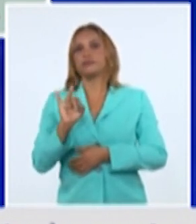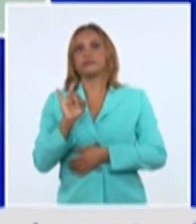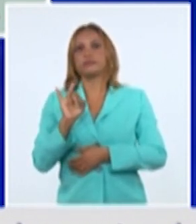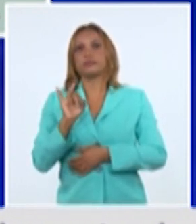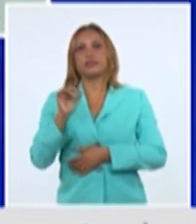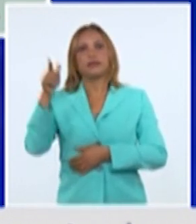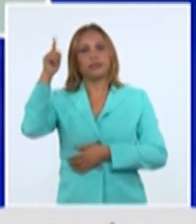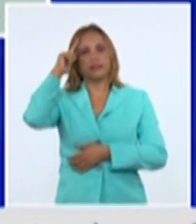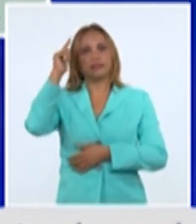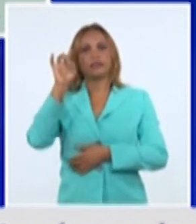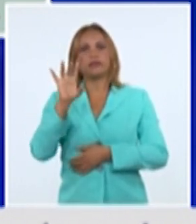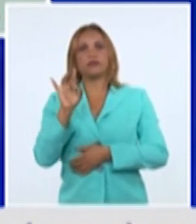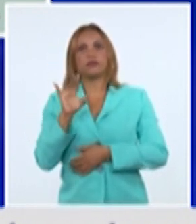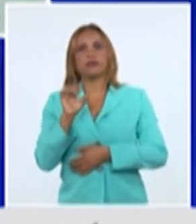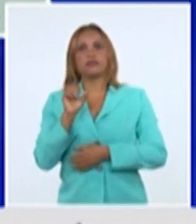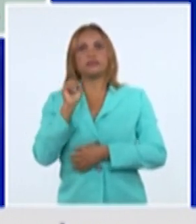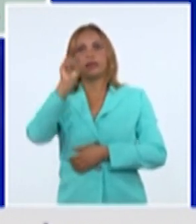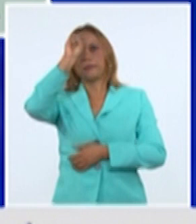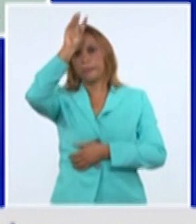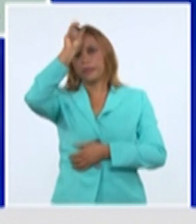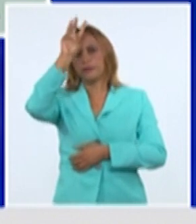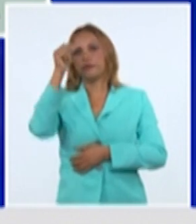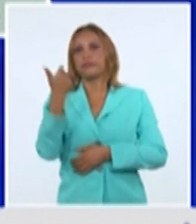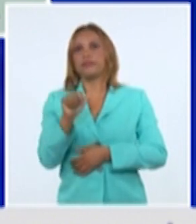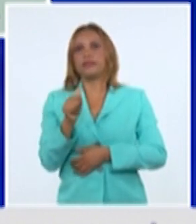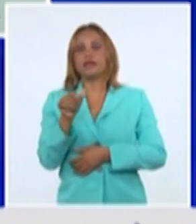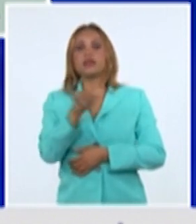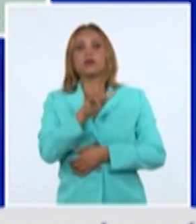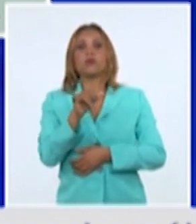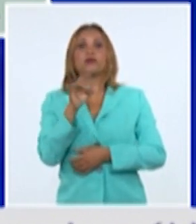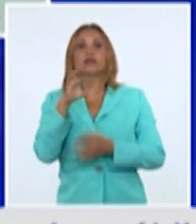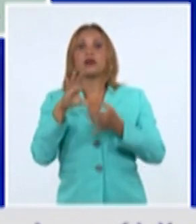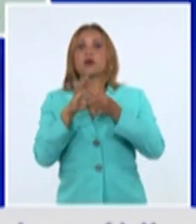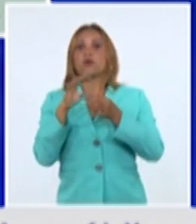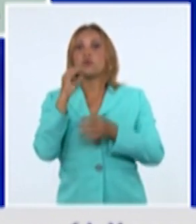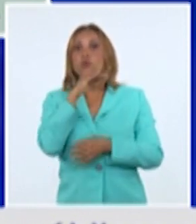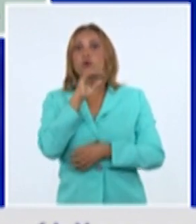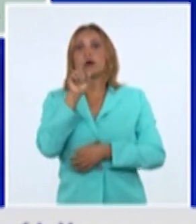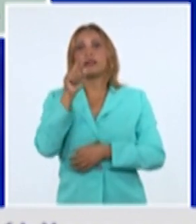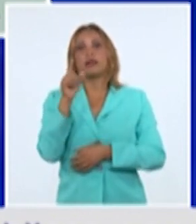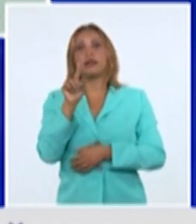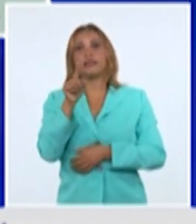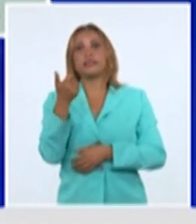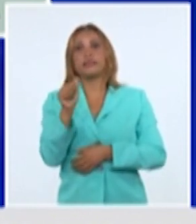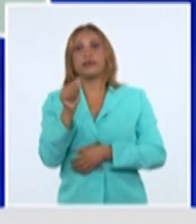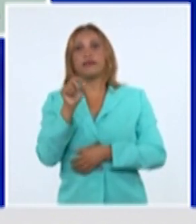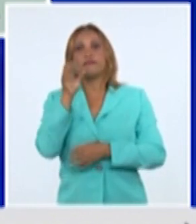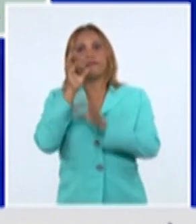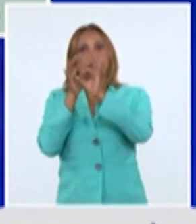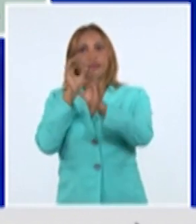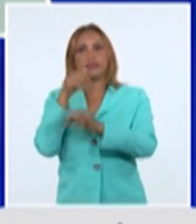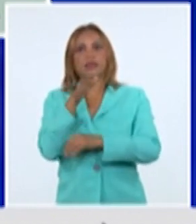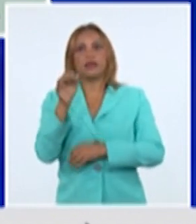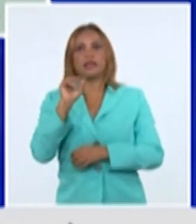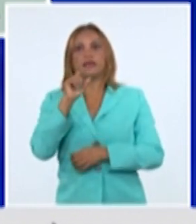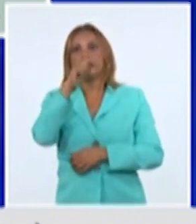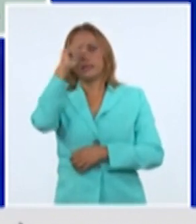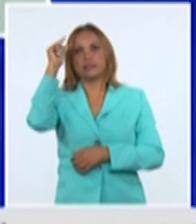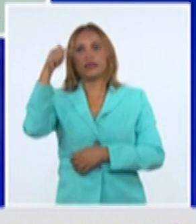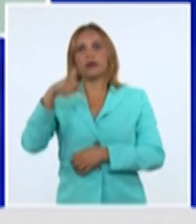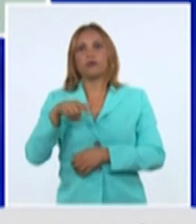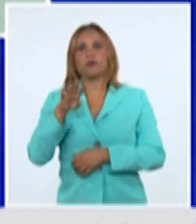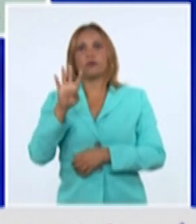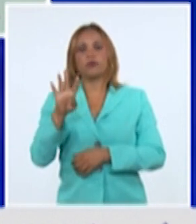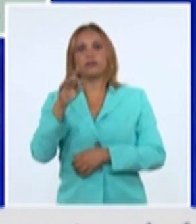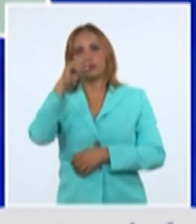Sandino 15, Minas de Matahambre 10, al igual que Guane, Viñales 5, San Juan y Martínez 4 y San Luis solo